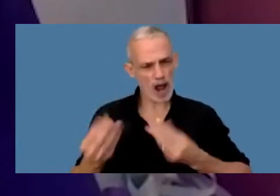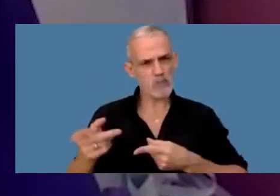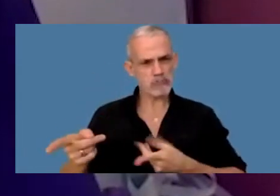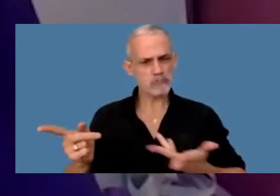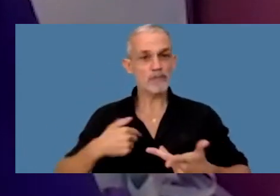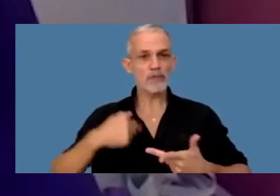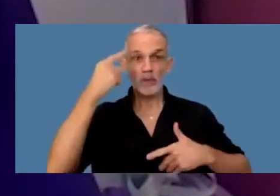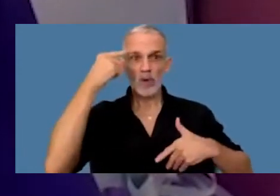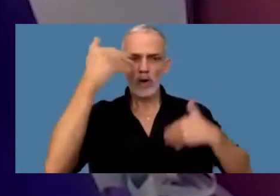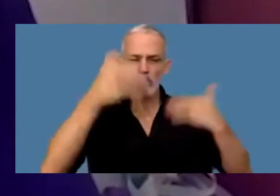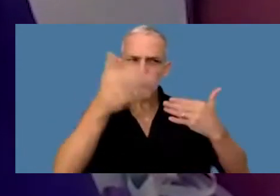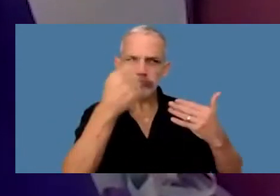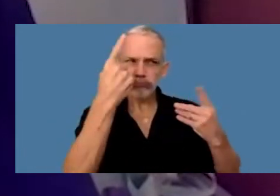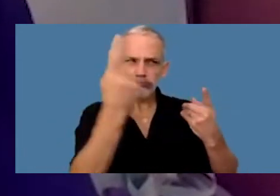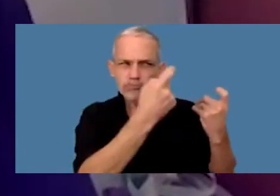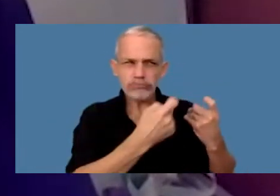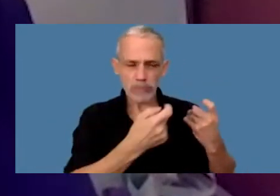¿no? Estar